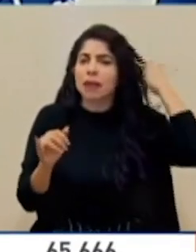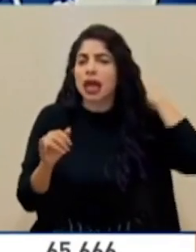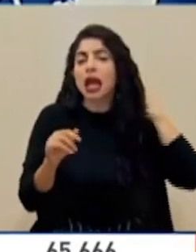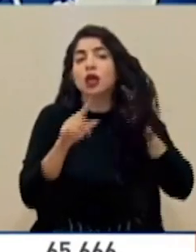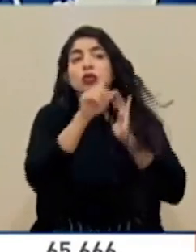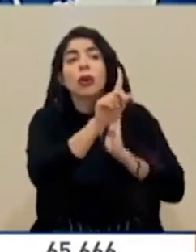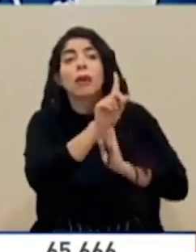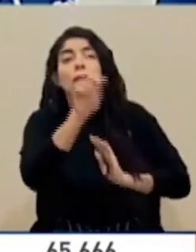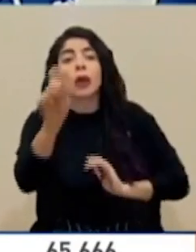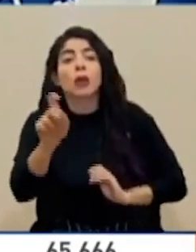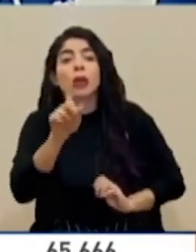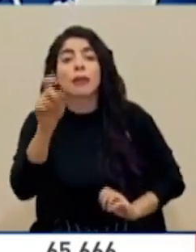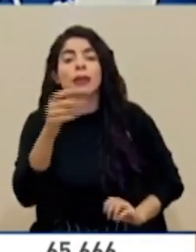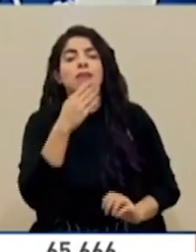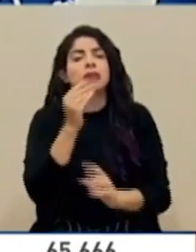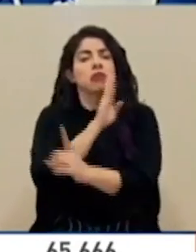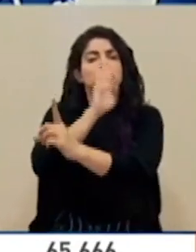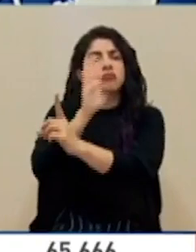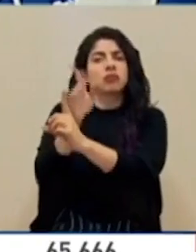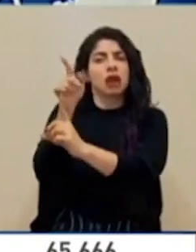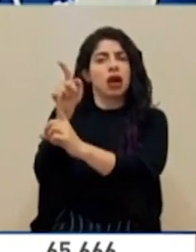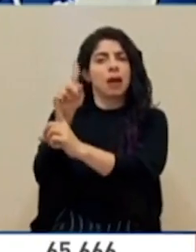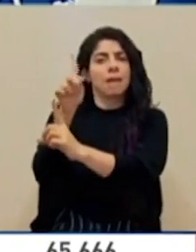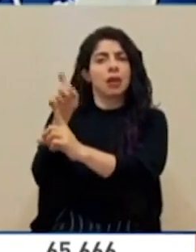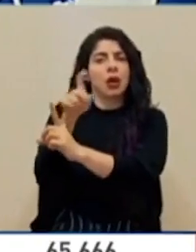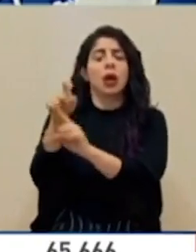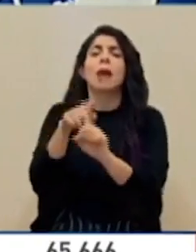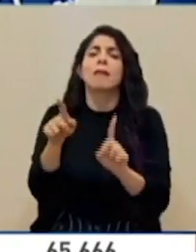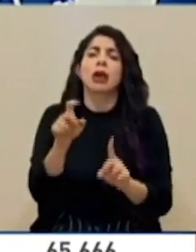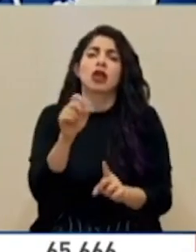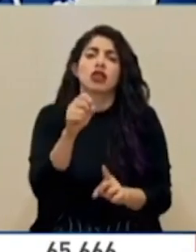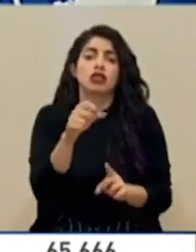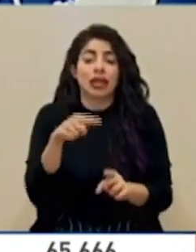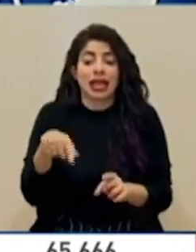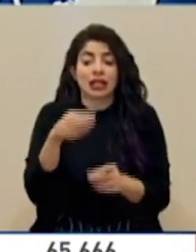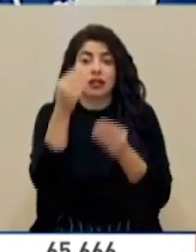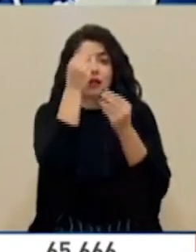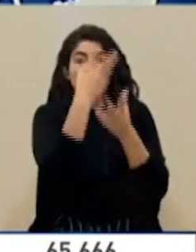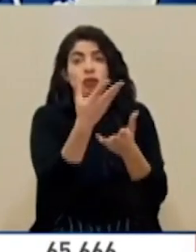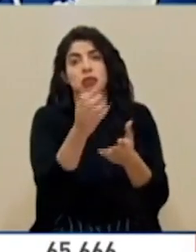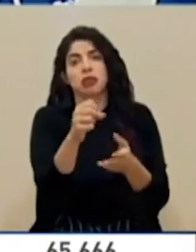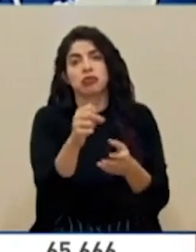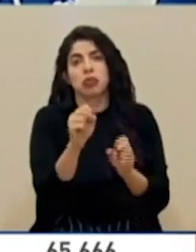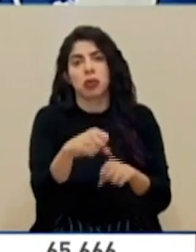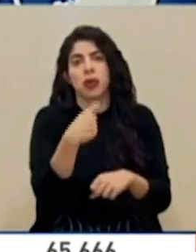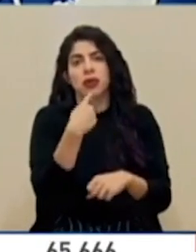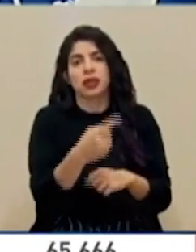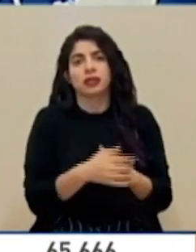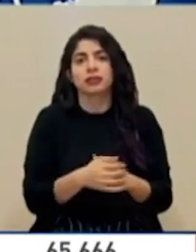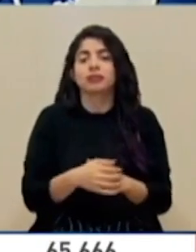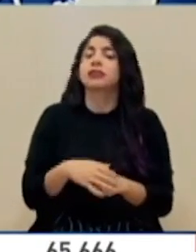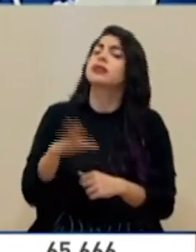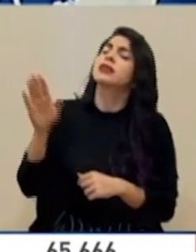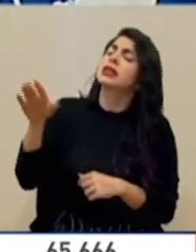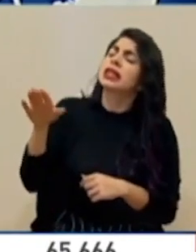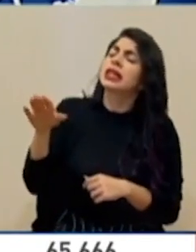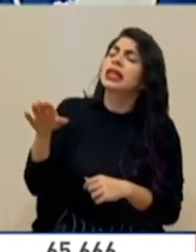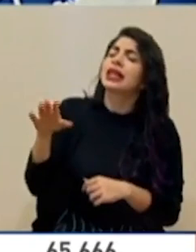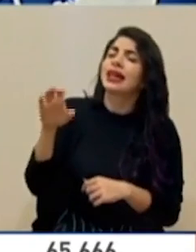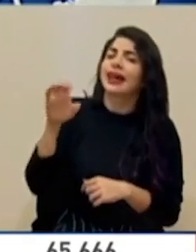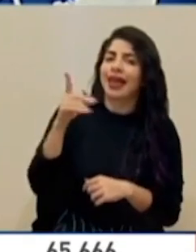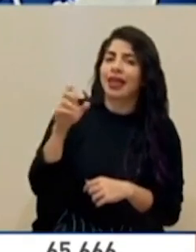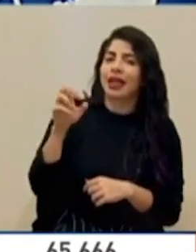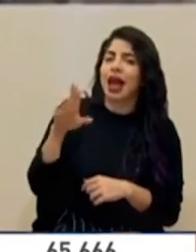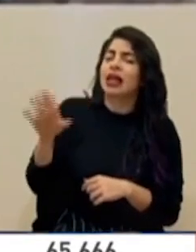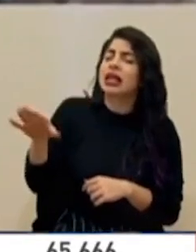las consultas al ente adecuado, pero sí le puedo decir esto que acabo de comentar. Don Edgar. Don Gustavo, una consulta adicional.